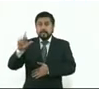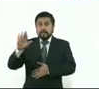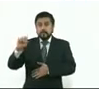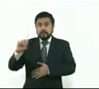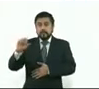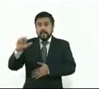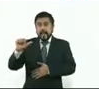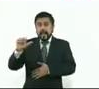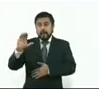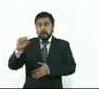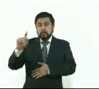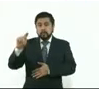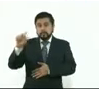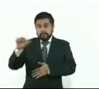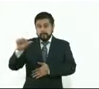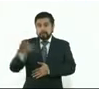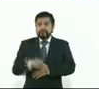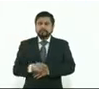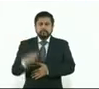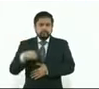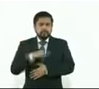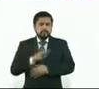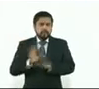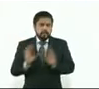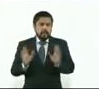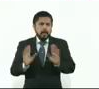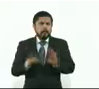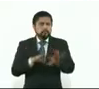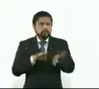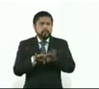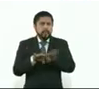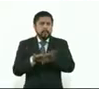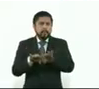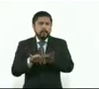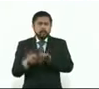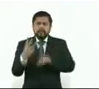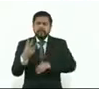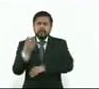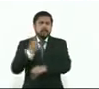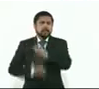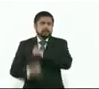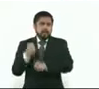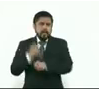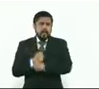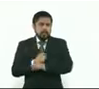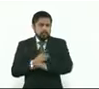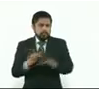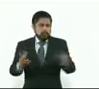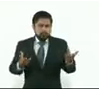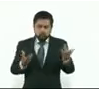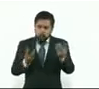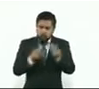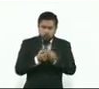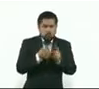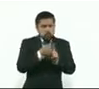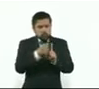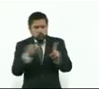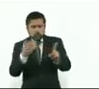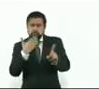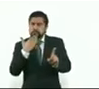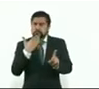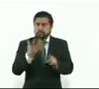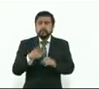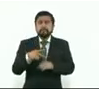quien hemos trabajado pues desde hace ya 3 años de manera coordinada. Ahora, en su